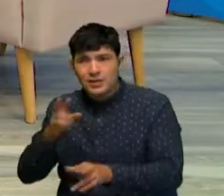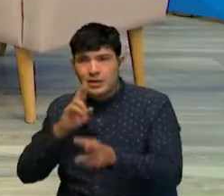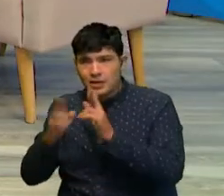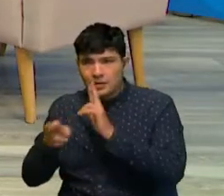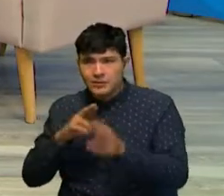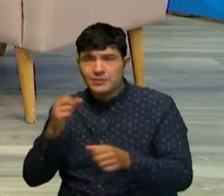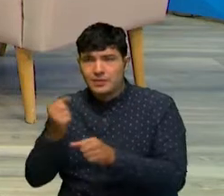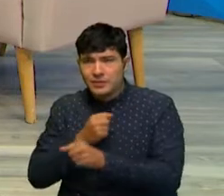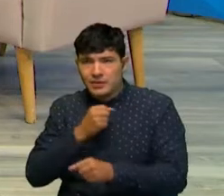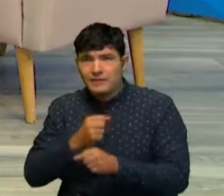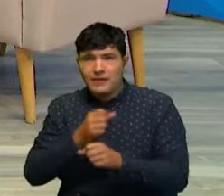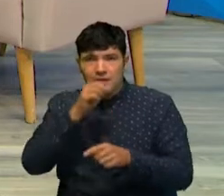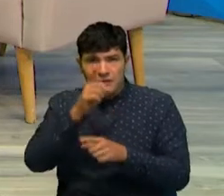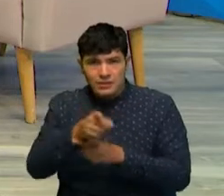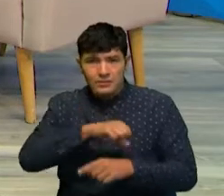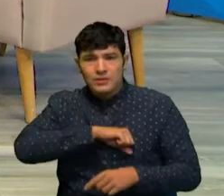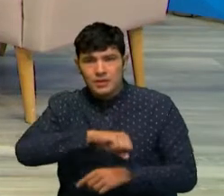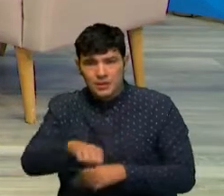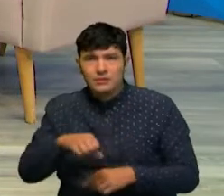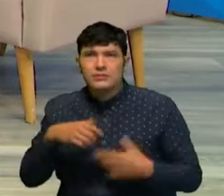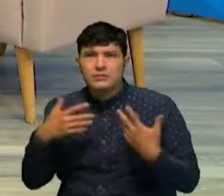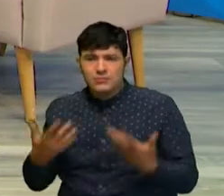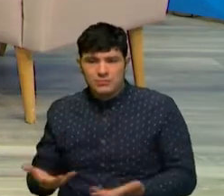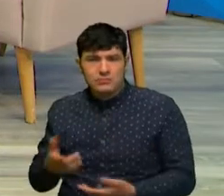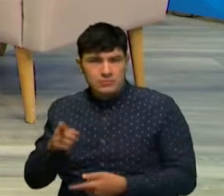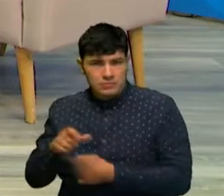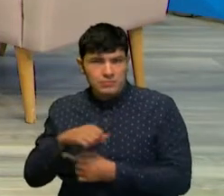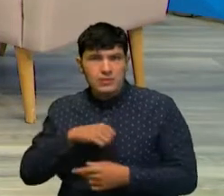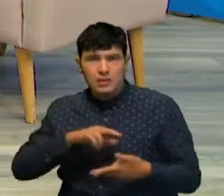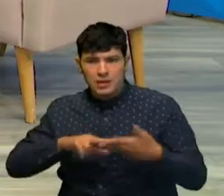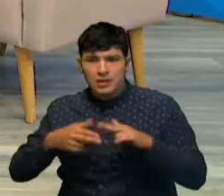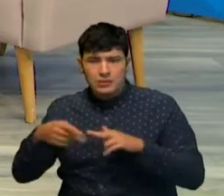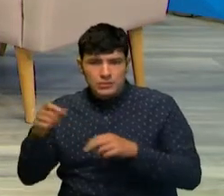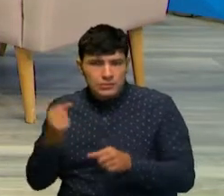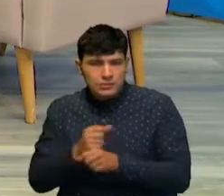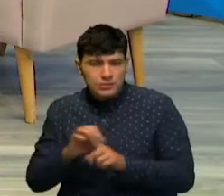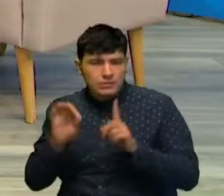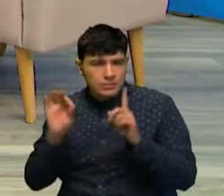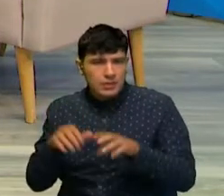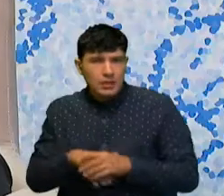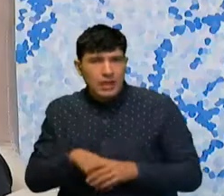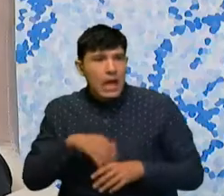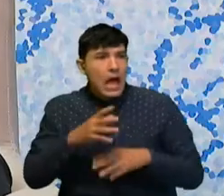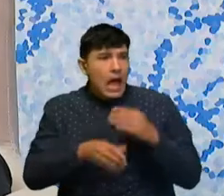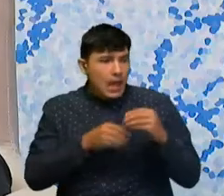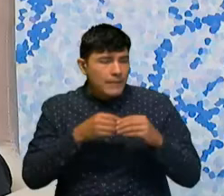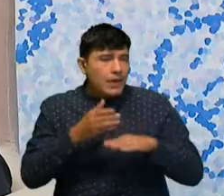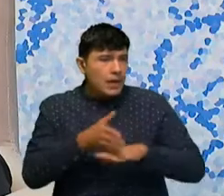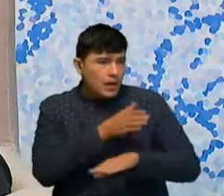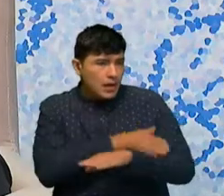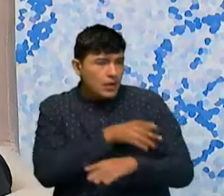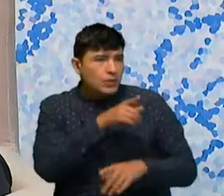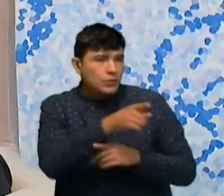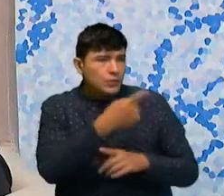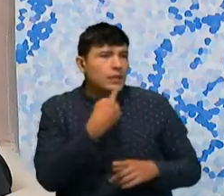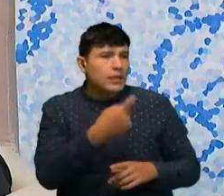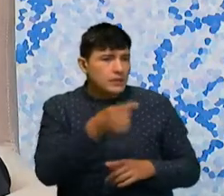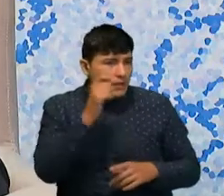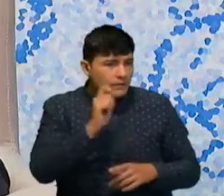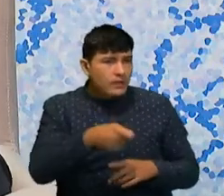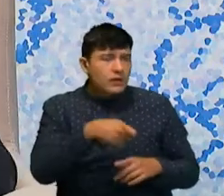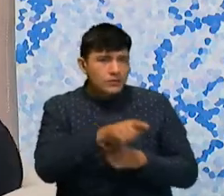tendrá derecho a los derechos que tienen por relación laboral. Y como usted decía, abogada, tiene que hacerlo